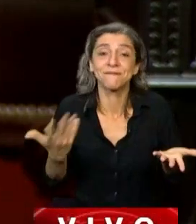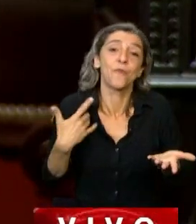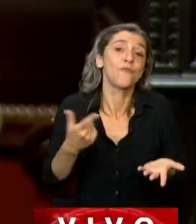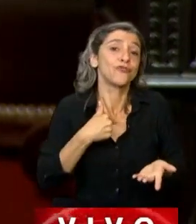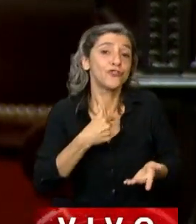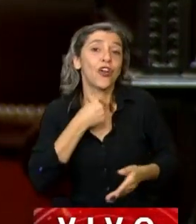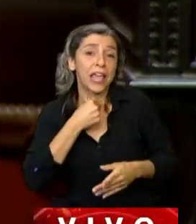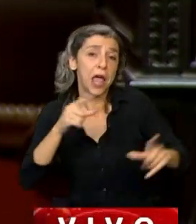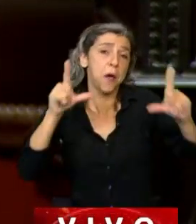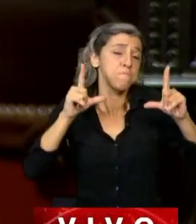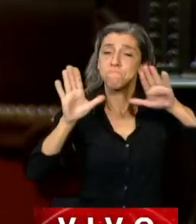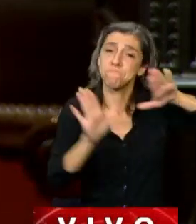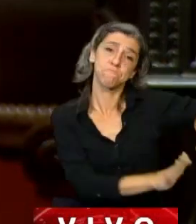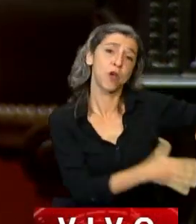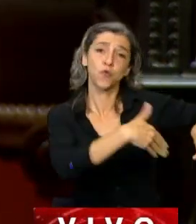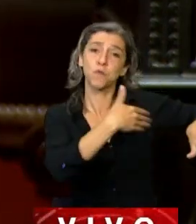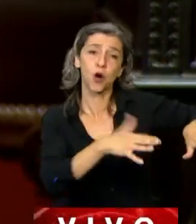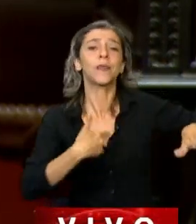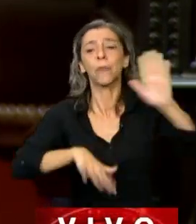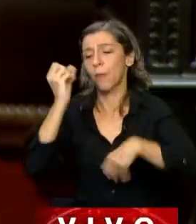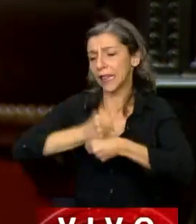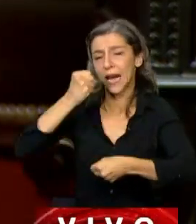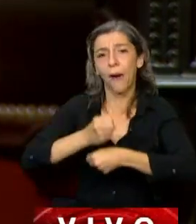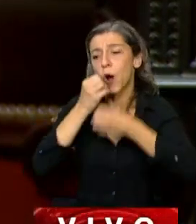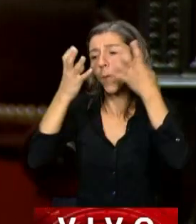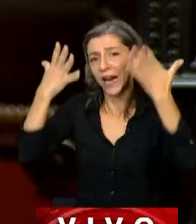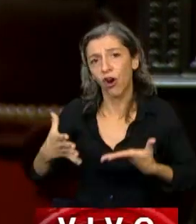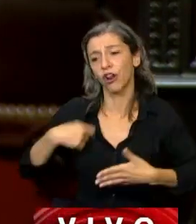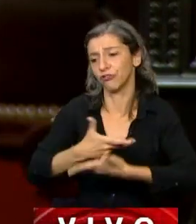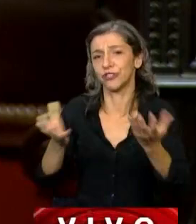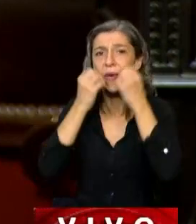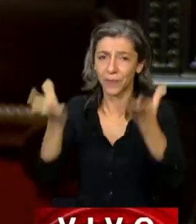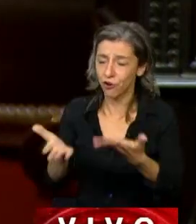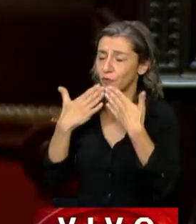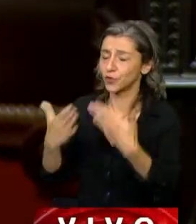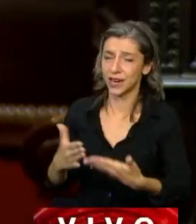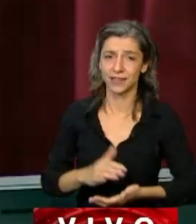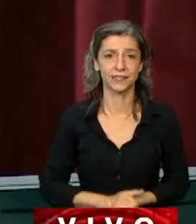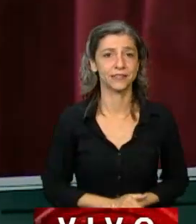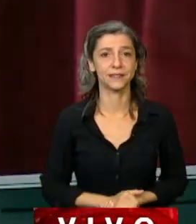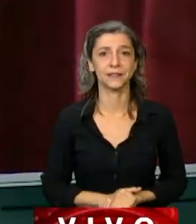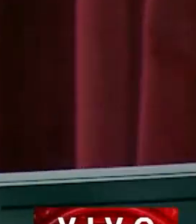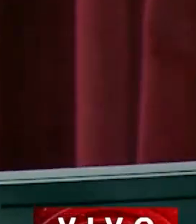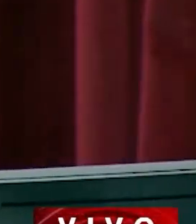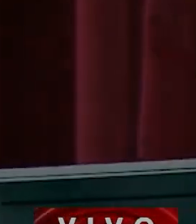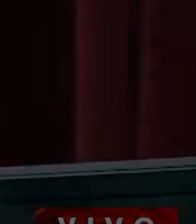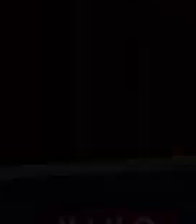trabajo, legislar para una sociedad mejor. Muchas gracias. Gracias, diputada.